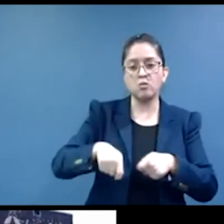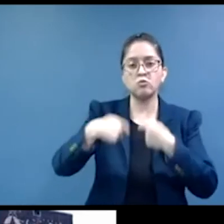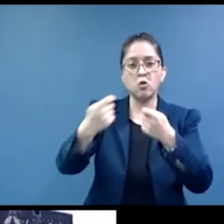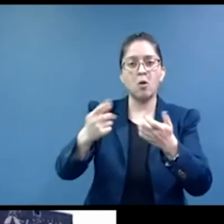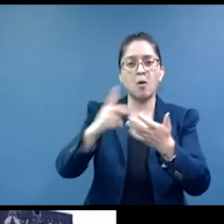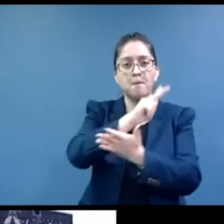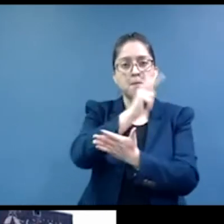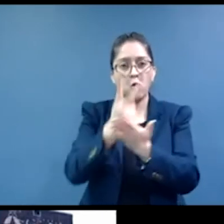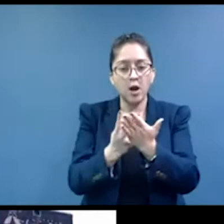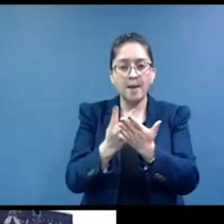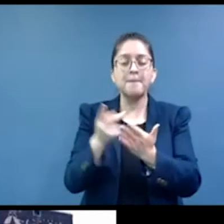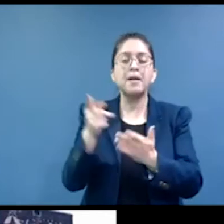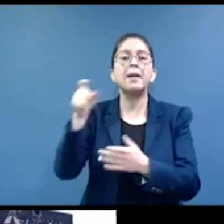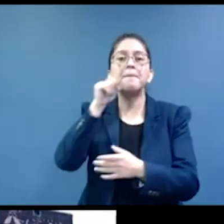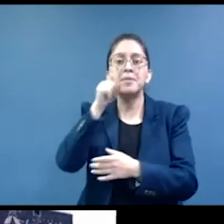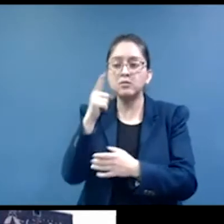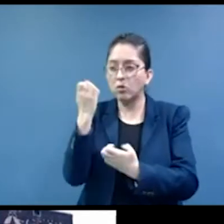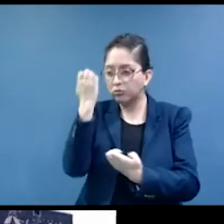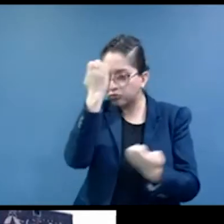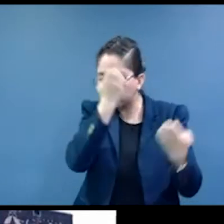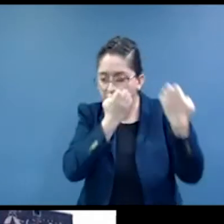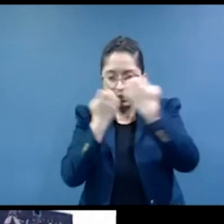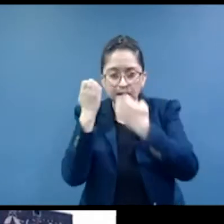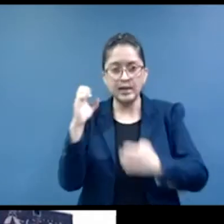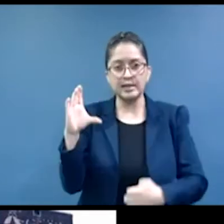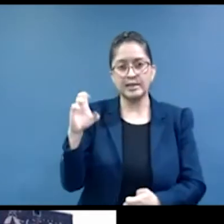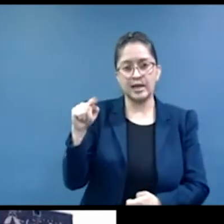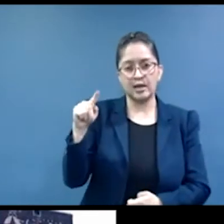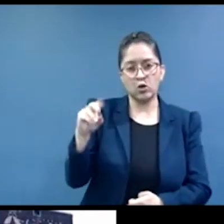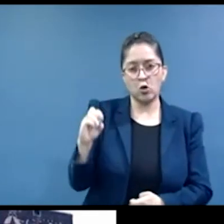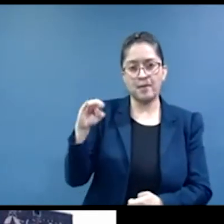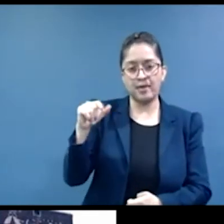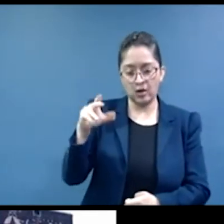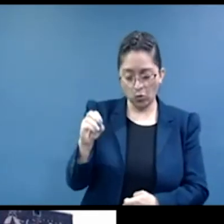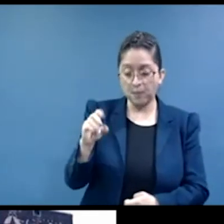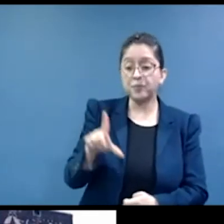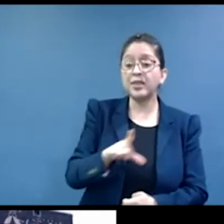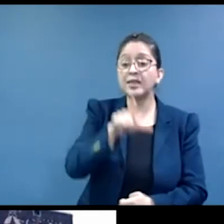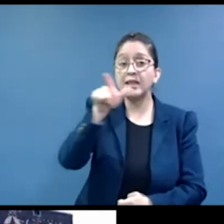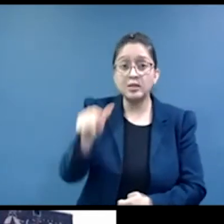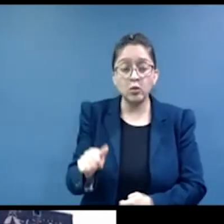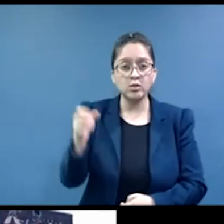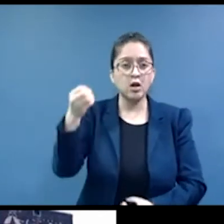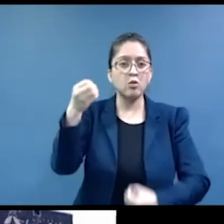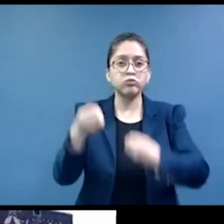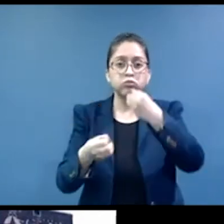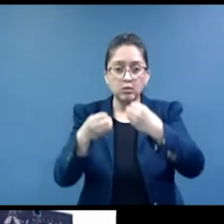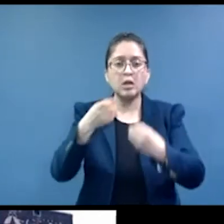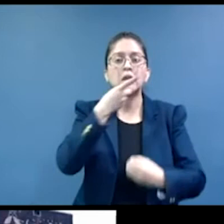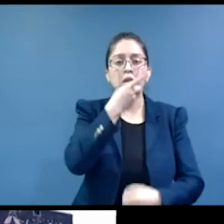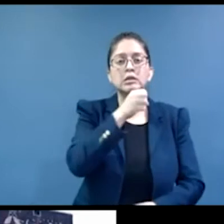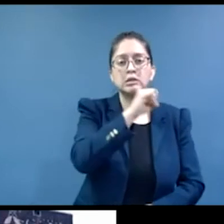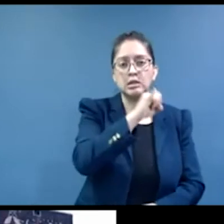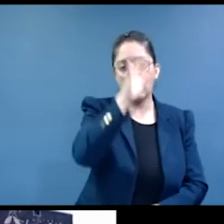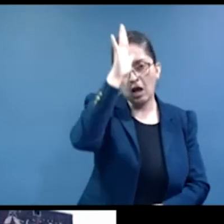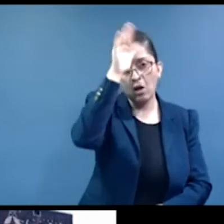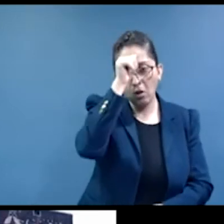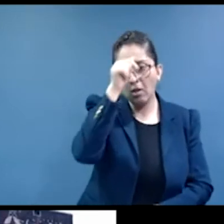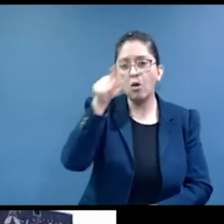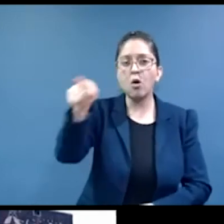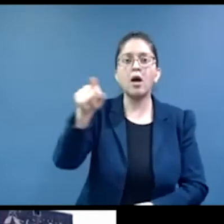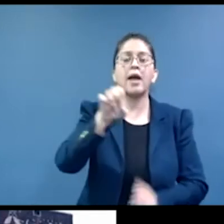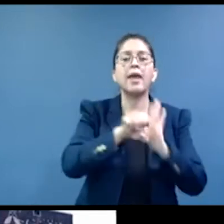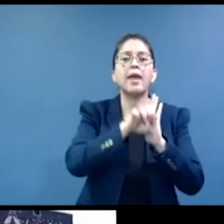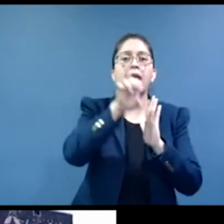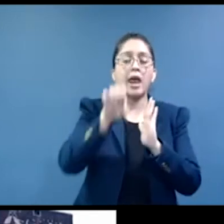asistida del Centro Médico Nacional, y la sentencia, la Corte reconoce que es inconstitucional que los criterios establecer un límite de